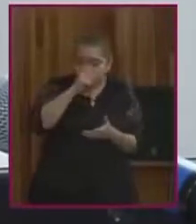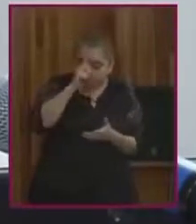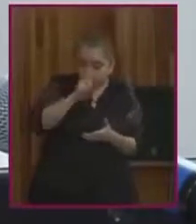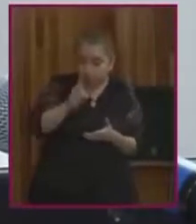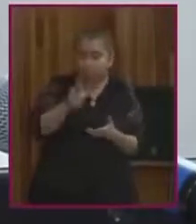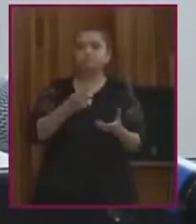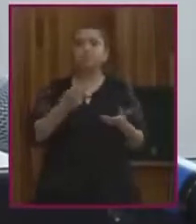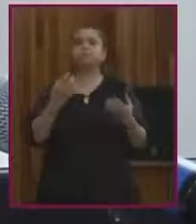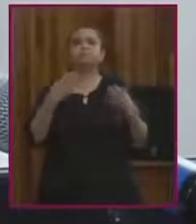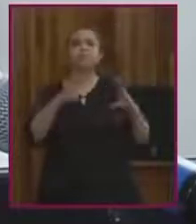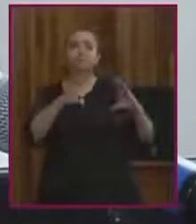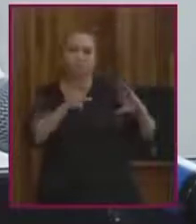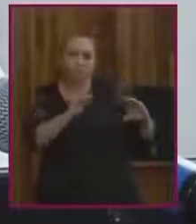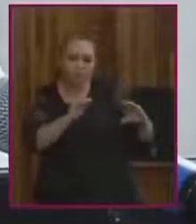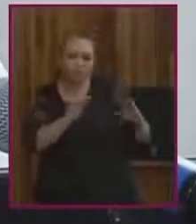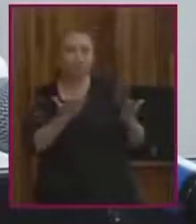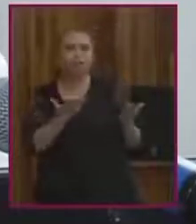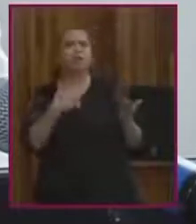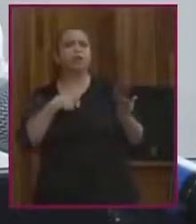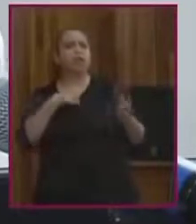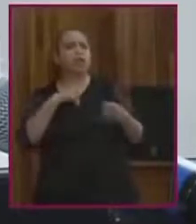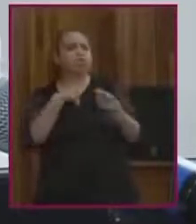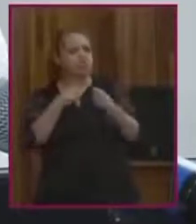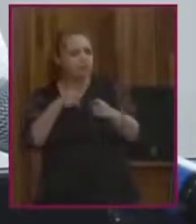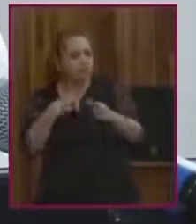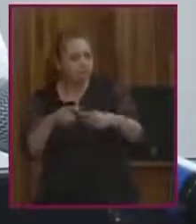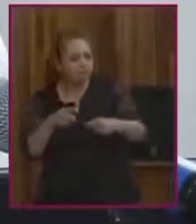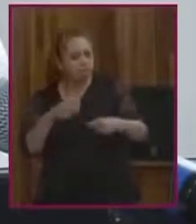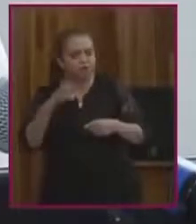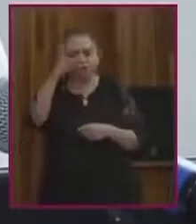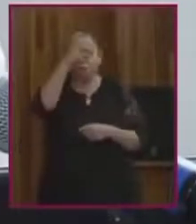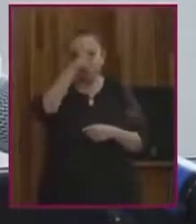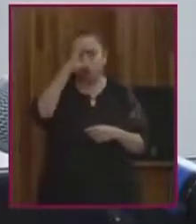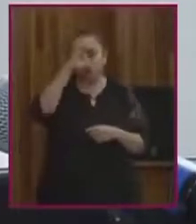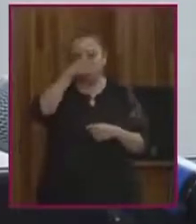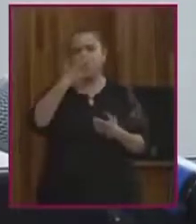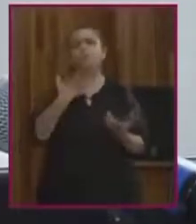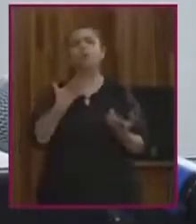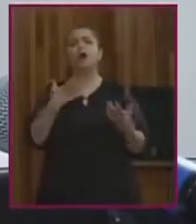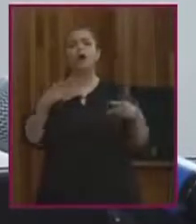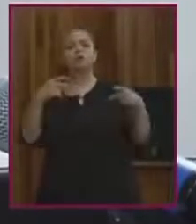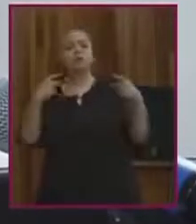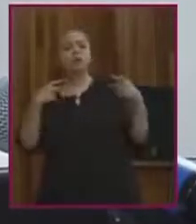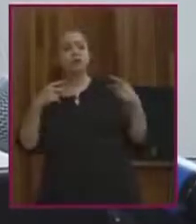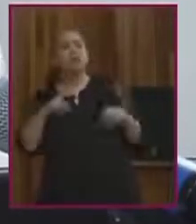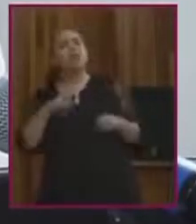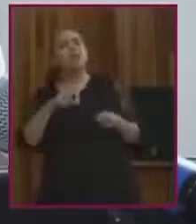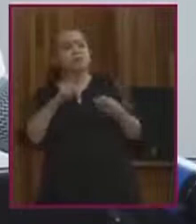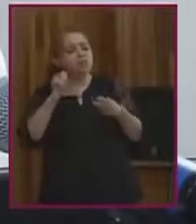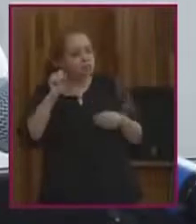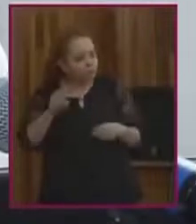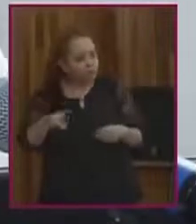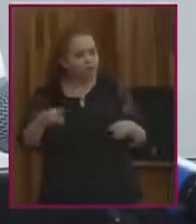diversas culturas, diversos contextos, diversos actores, como padres, como